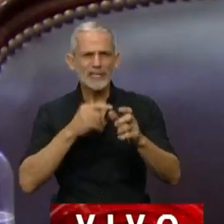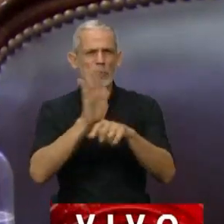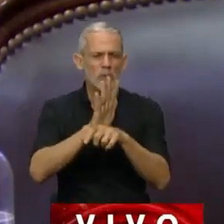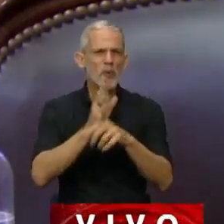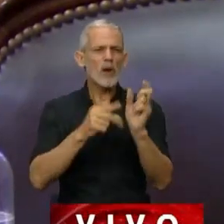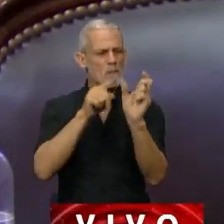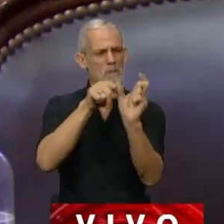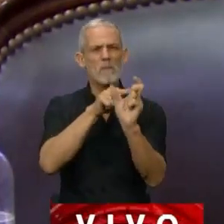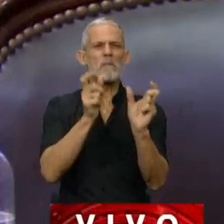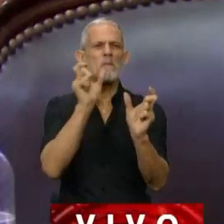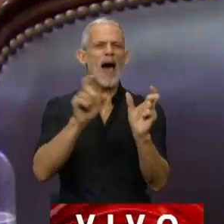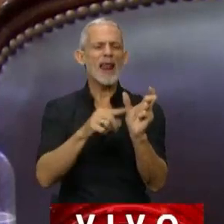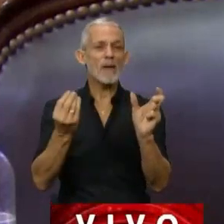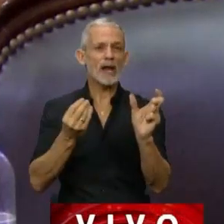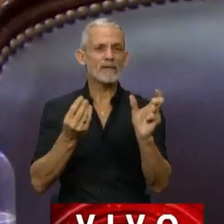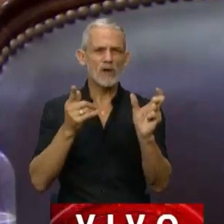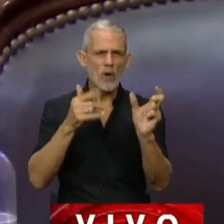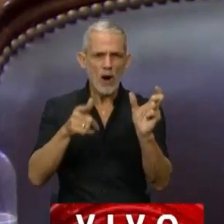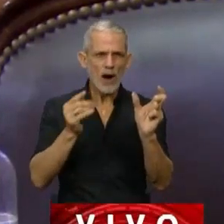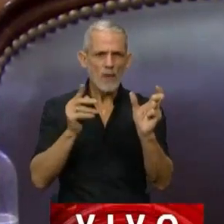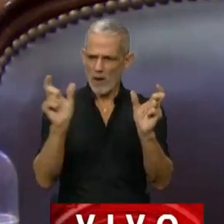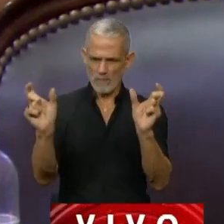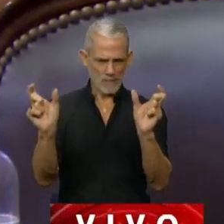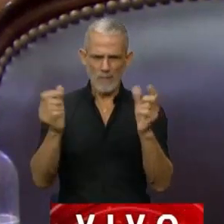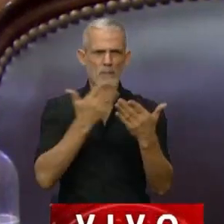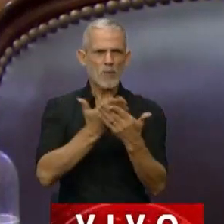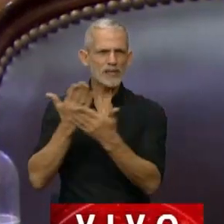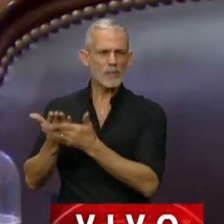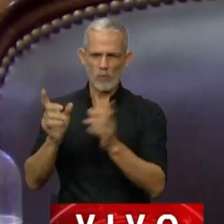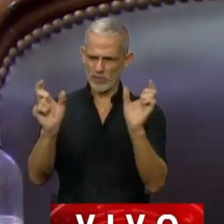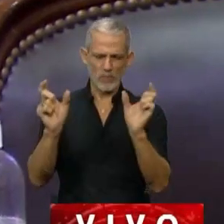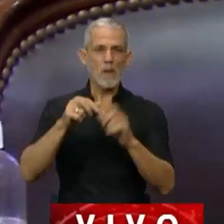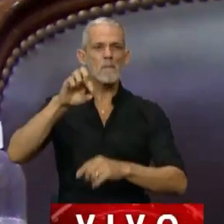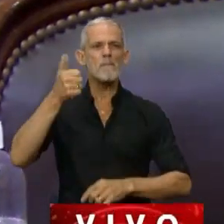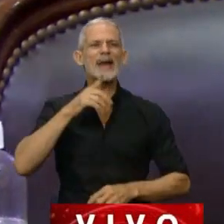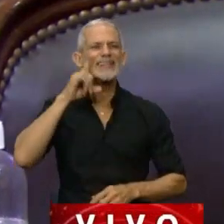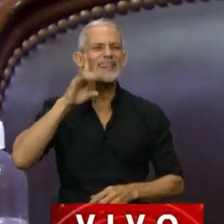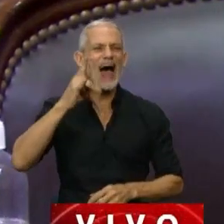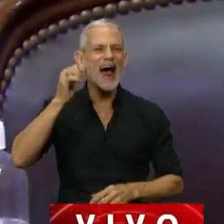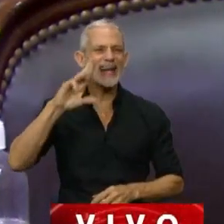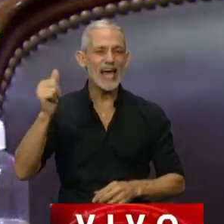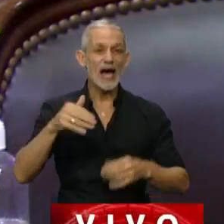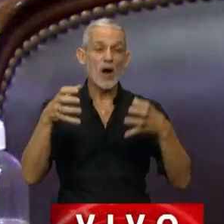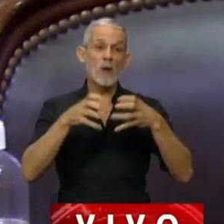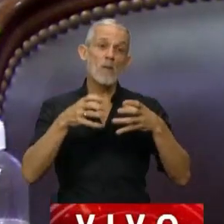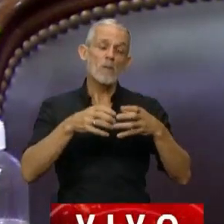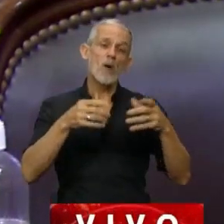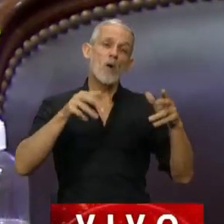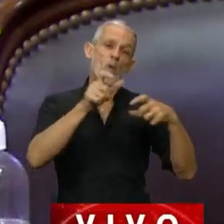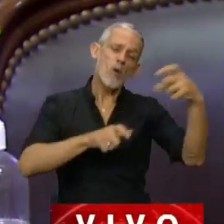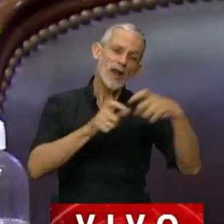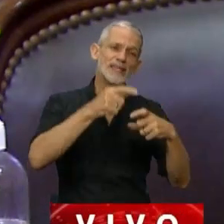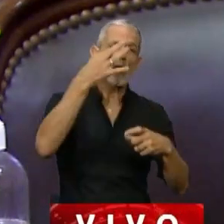cuál es la palabra que sale entre una y otra propuesta? Partidaria. Boleta única de papel,